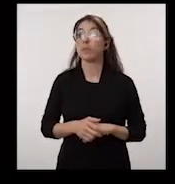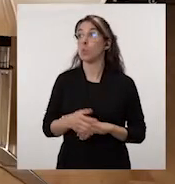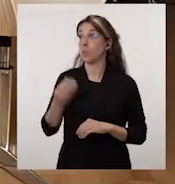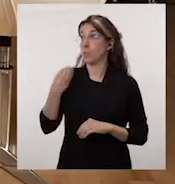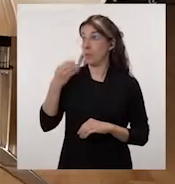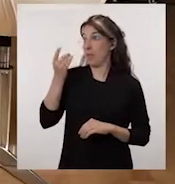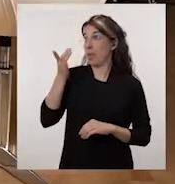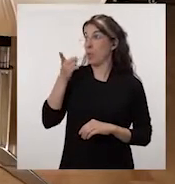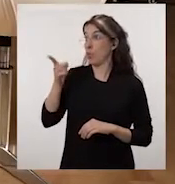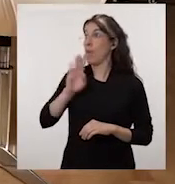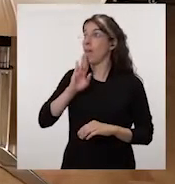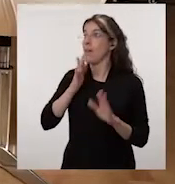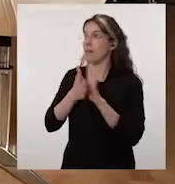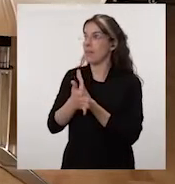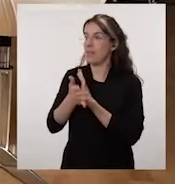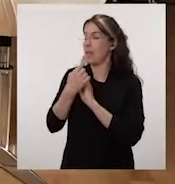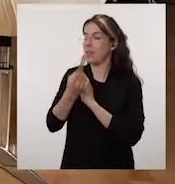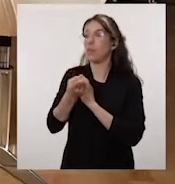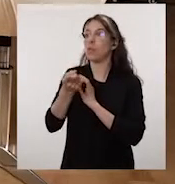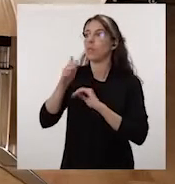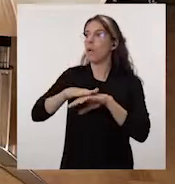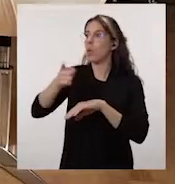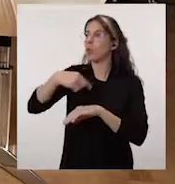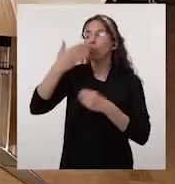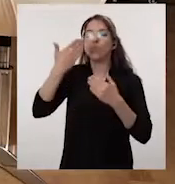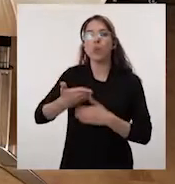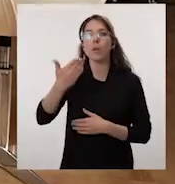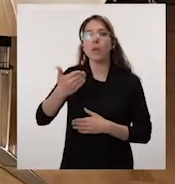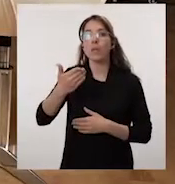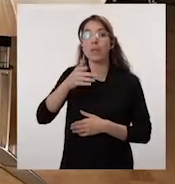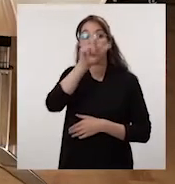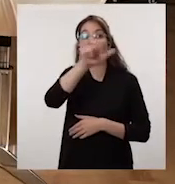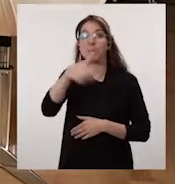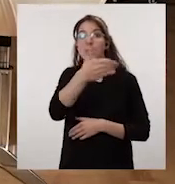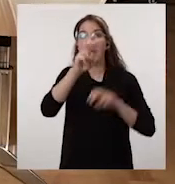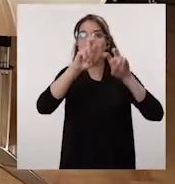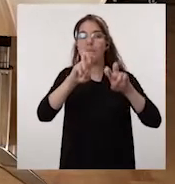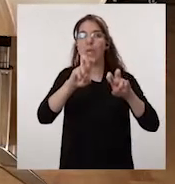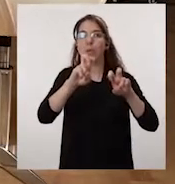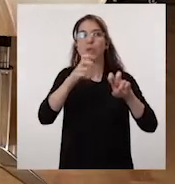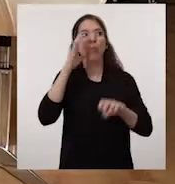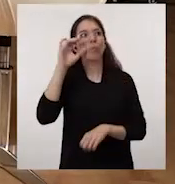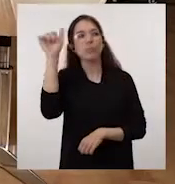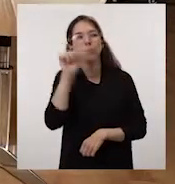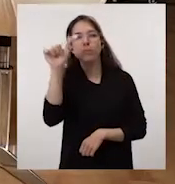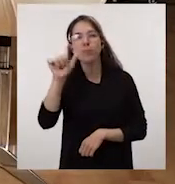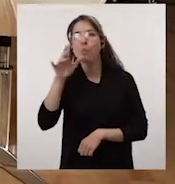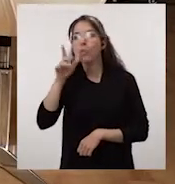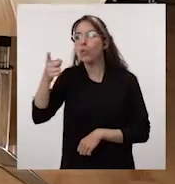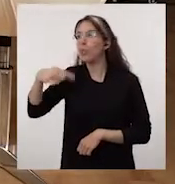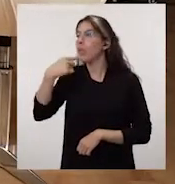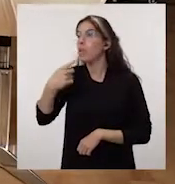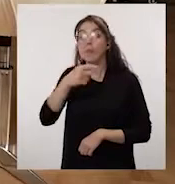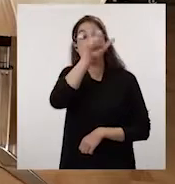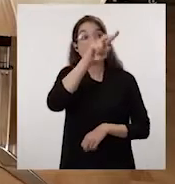voy a recoger una idea que tú decías para vosotros es muy importante poner voz verdad a la fuerza investigadora y por eso desde la ope